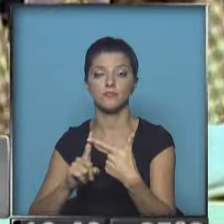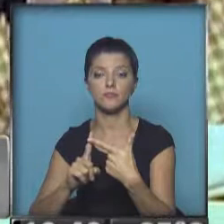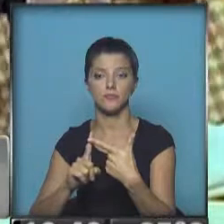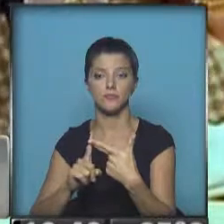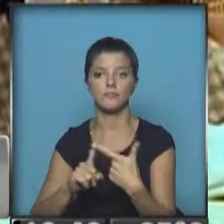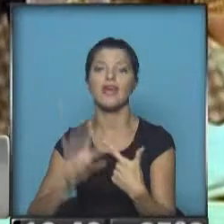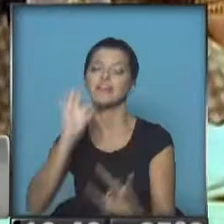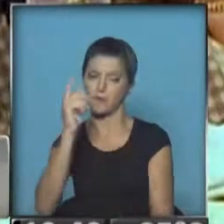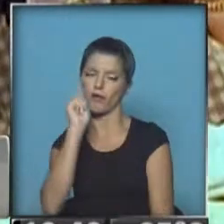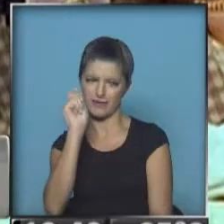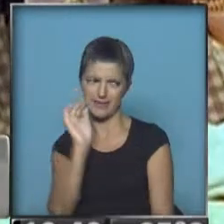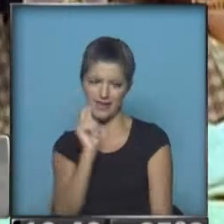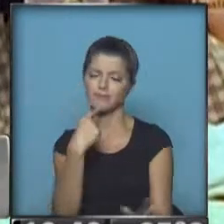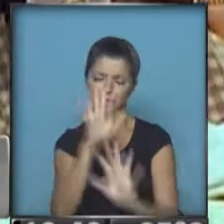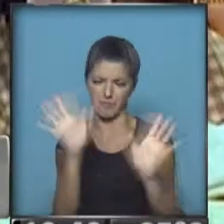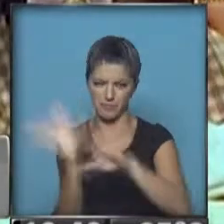ya sabemos también quién, no importa,